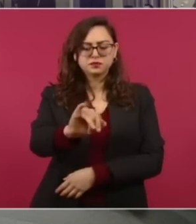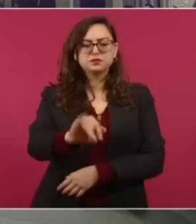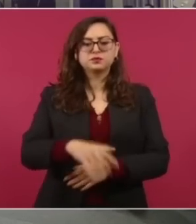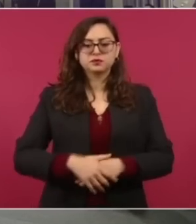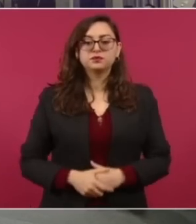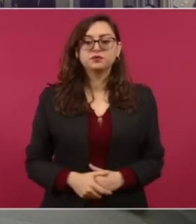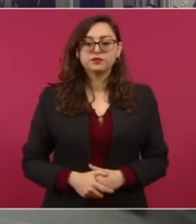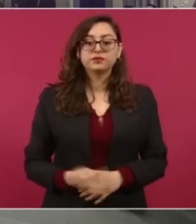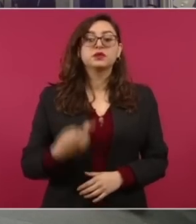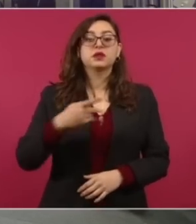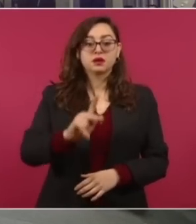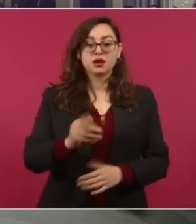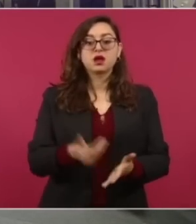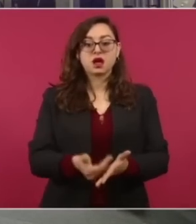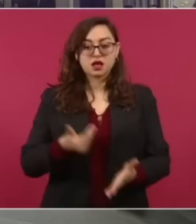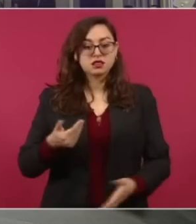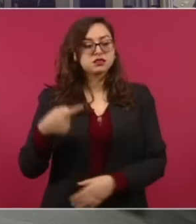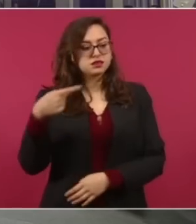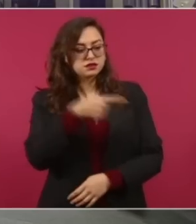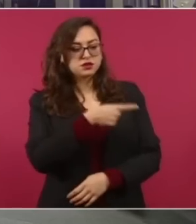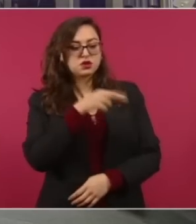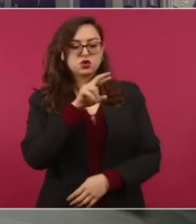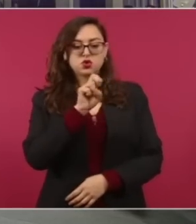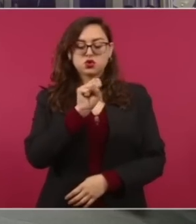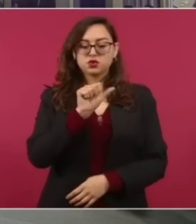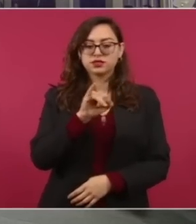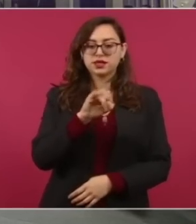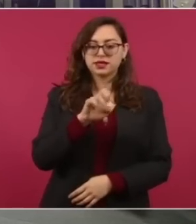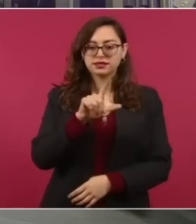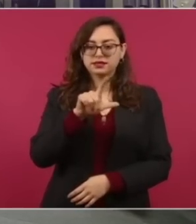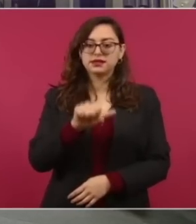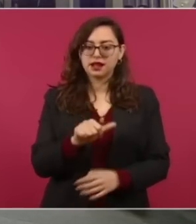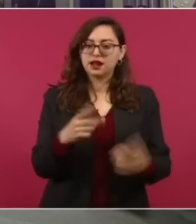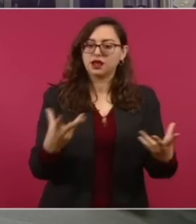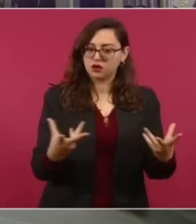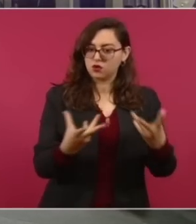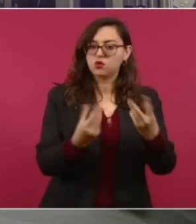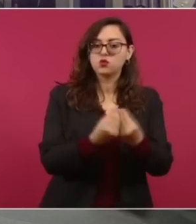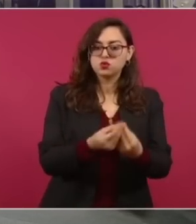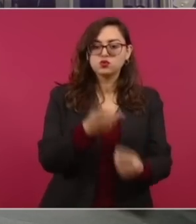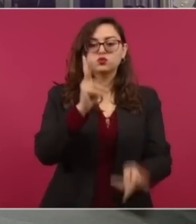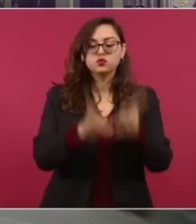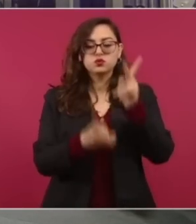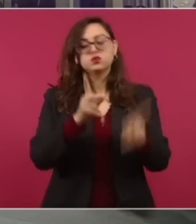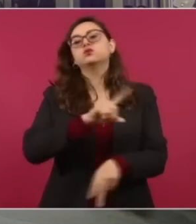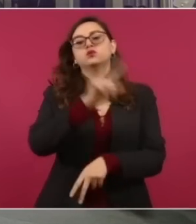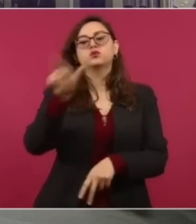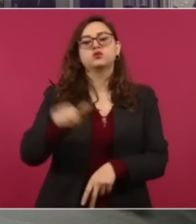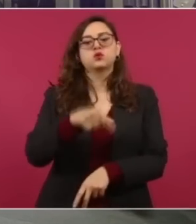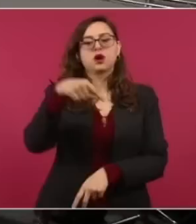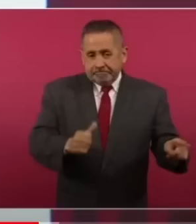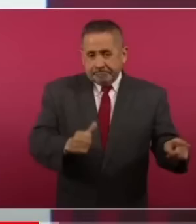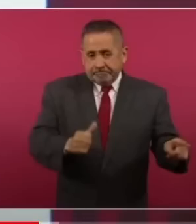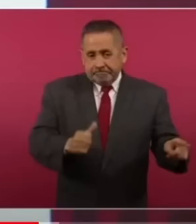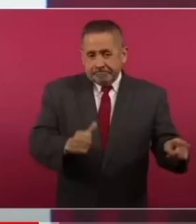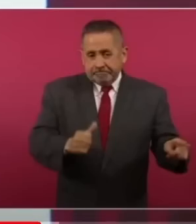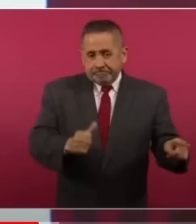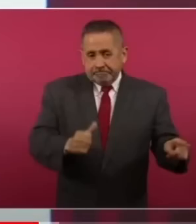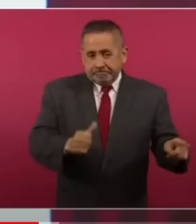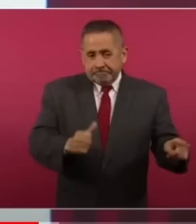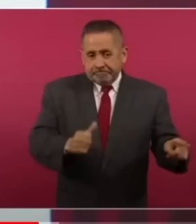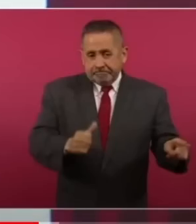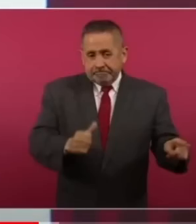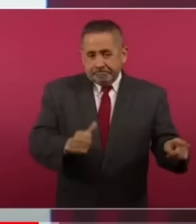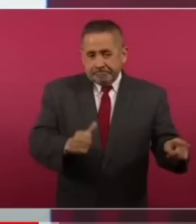que lo acaba a este árbitro vendido con tremendo video que puso hoy el presidente. Vamos a